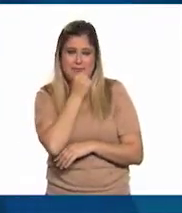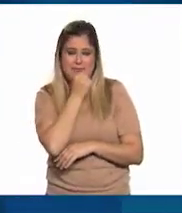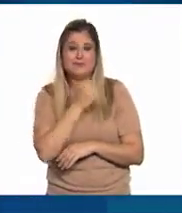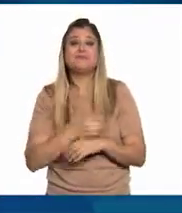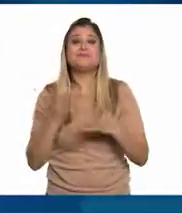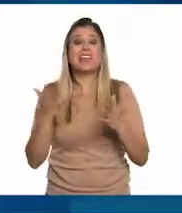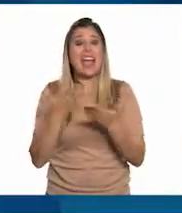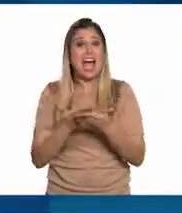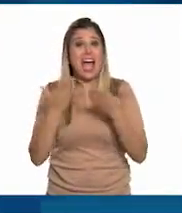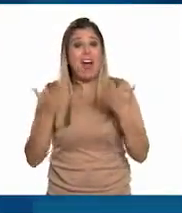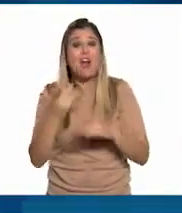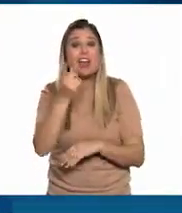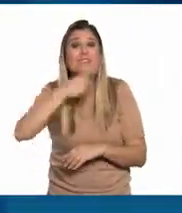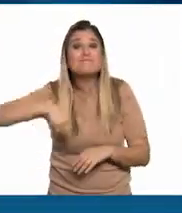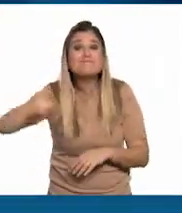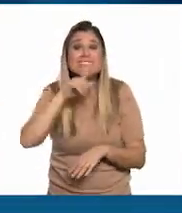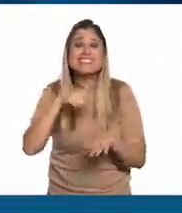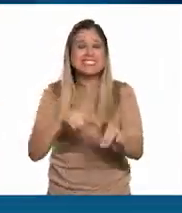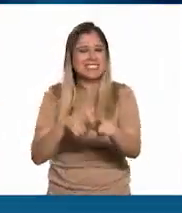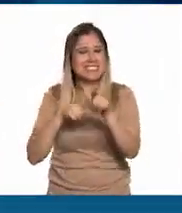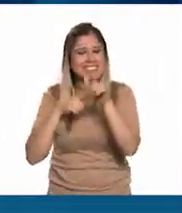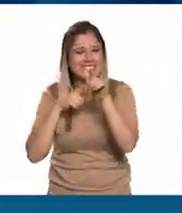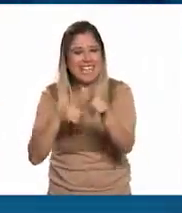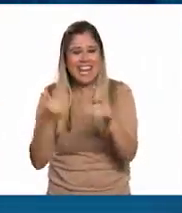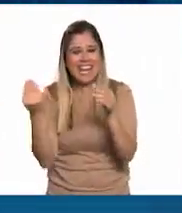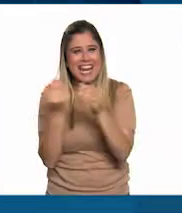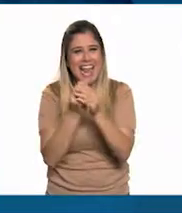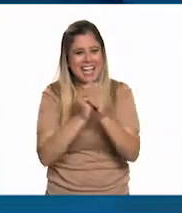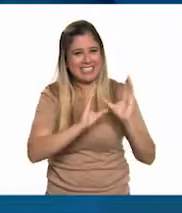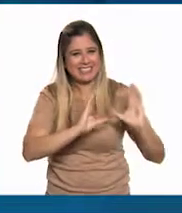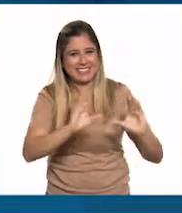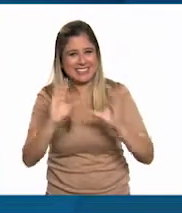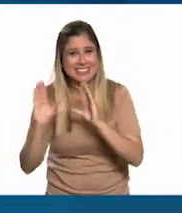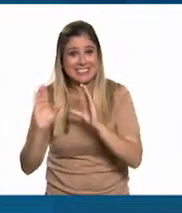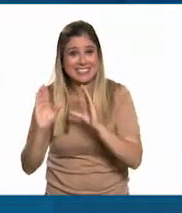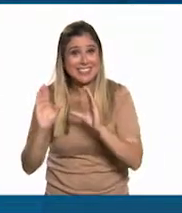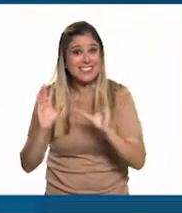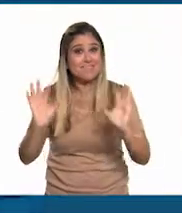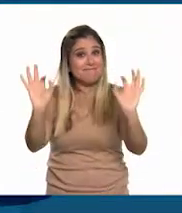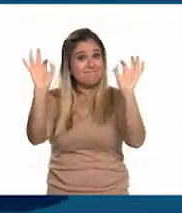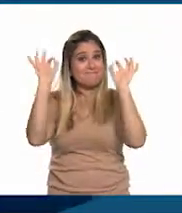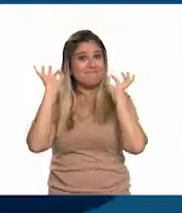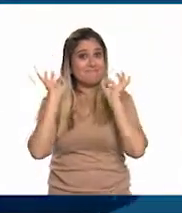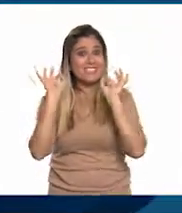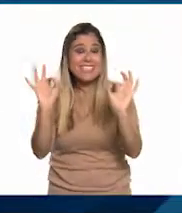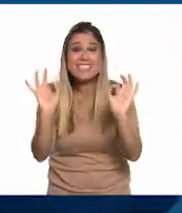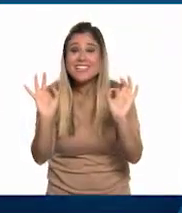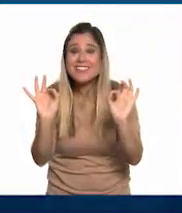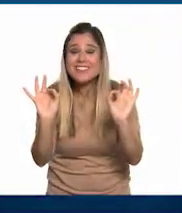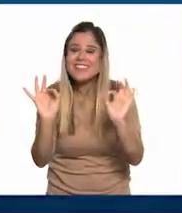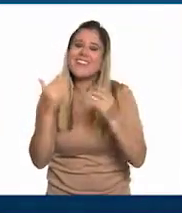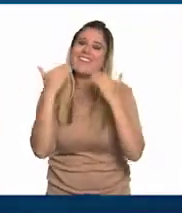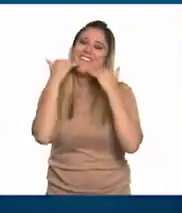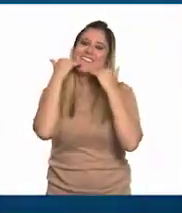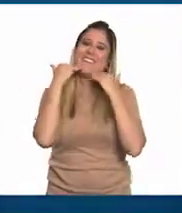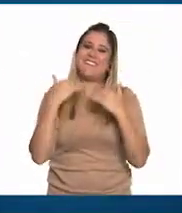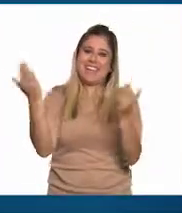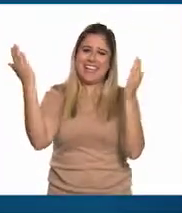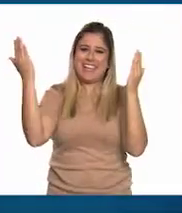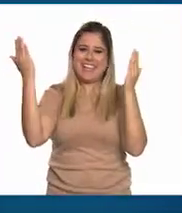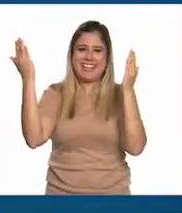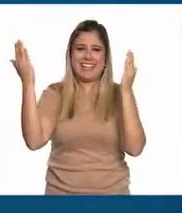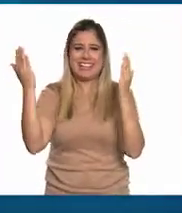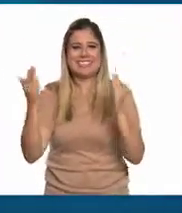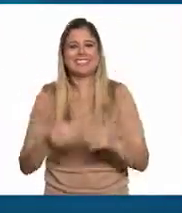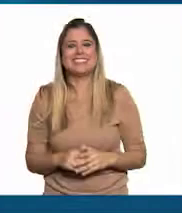Ahora es momento de seguir con el programa de hoy. ¿Listas? ¿Listos? ¡Muy